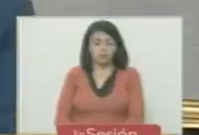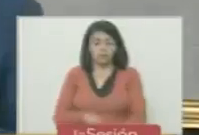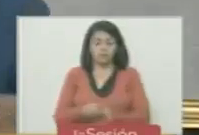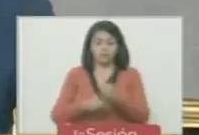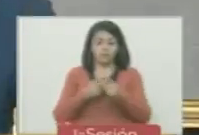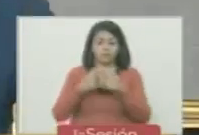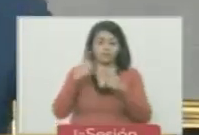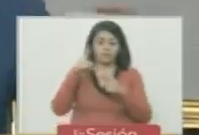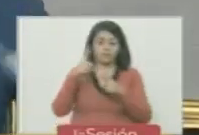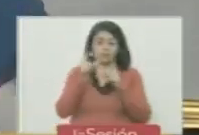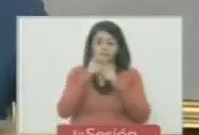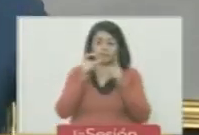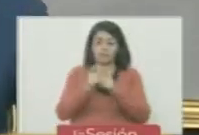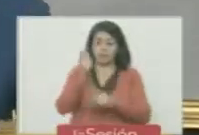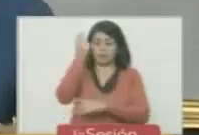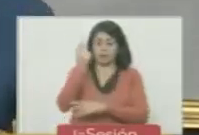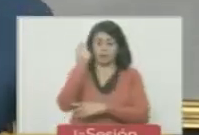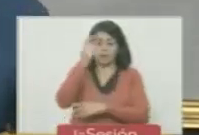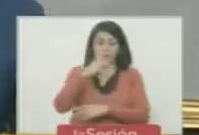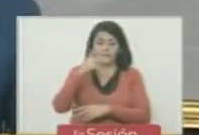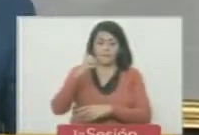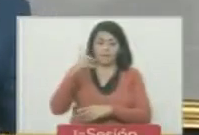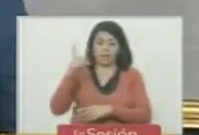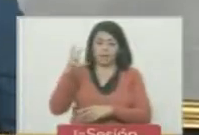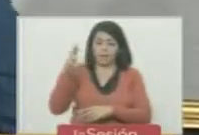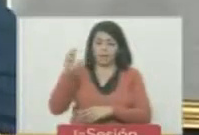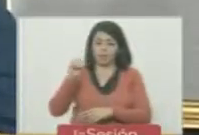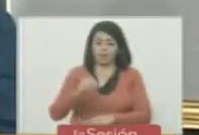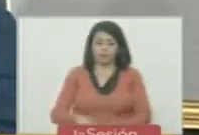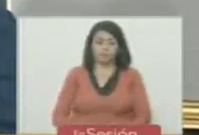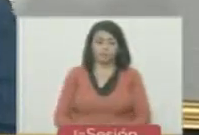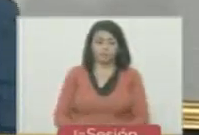en el derecho de palabra al diputado Pedro Carreño.